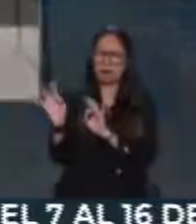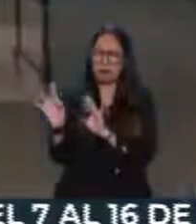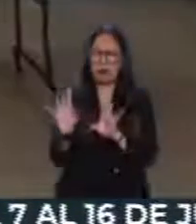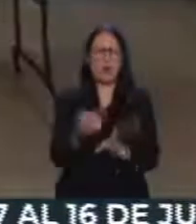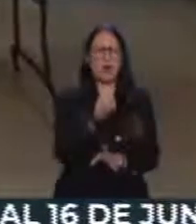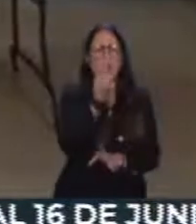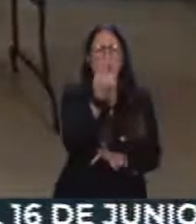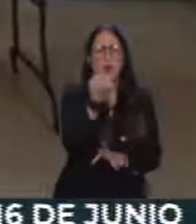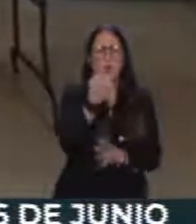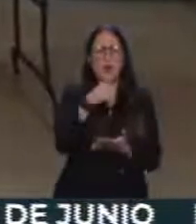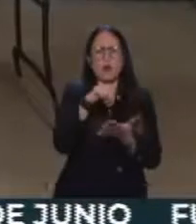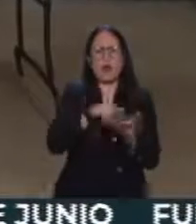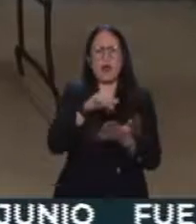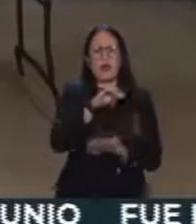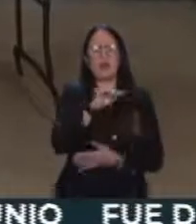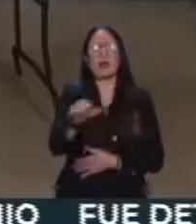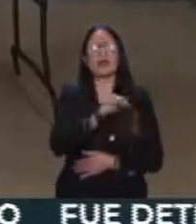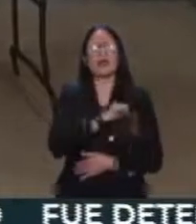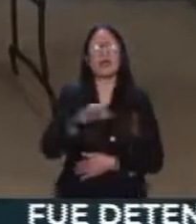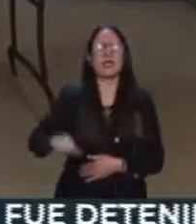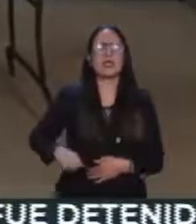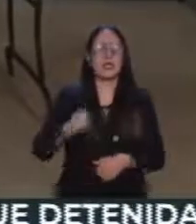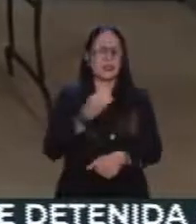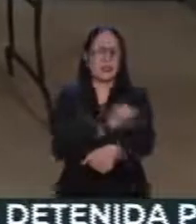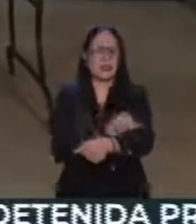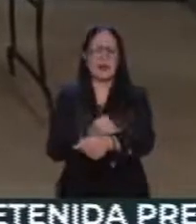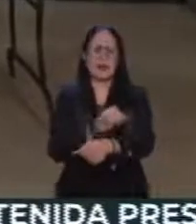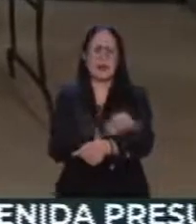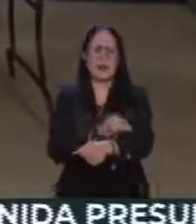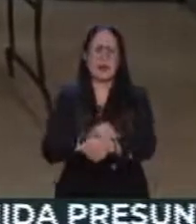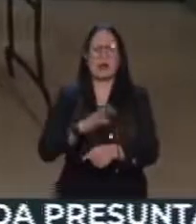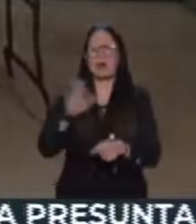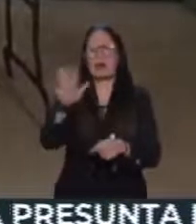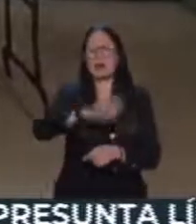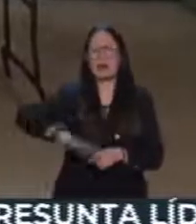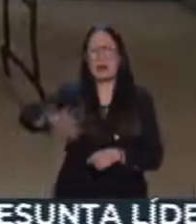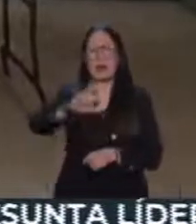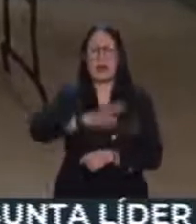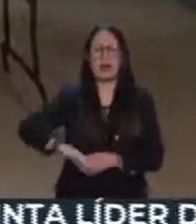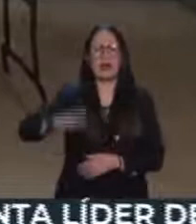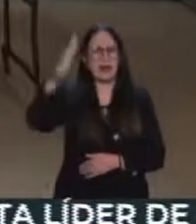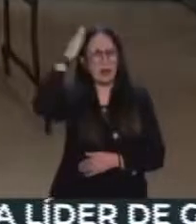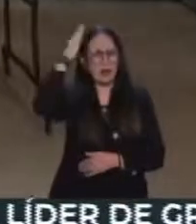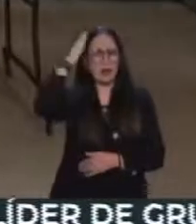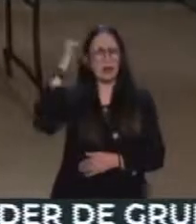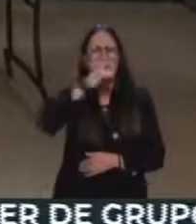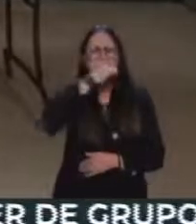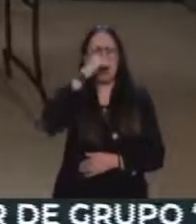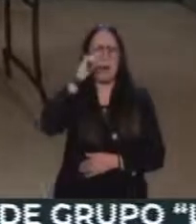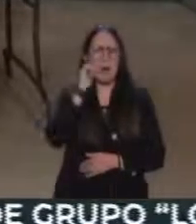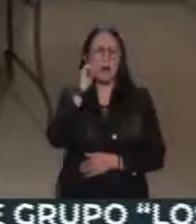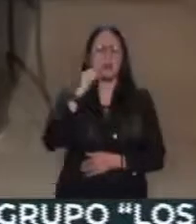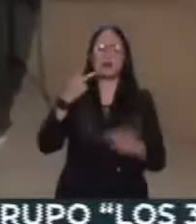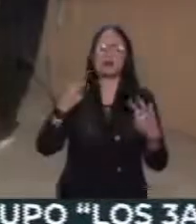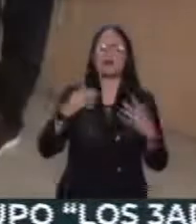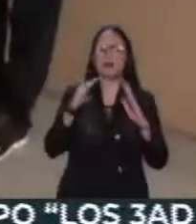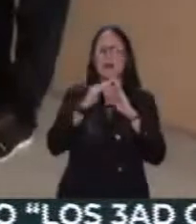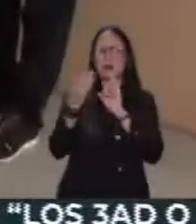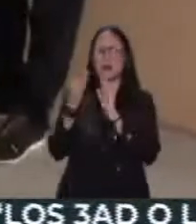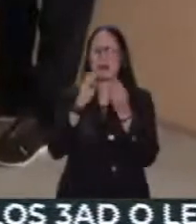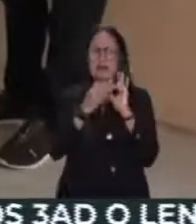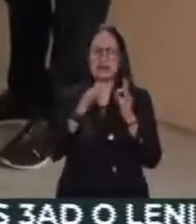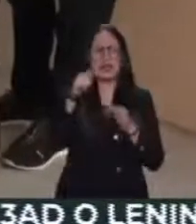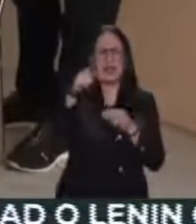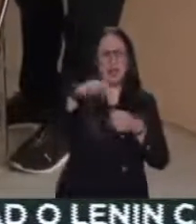casilla de la alcaldía de Iztapalapa por la parte de Cabeza de Juárez. Algunos vecinos nos comentaban que había compra de